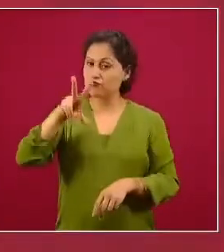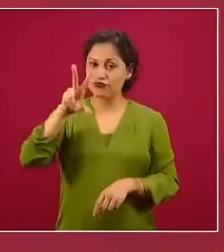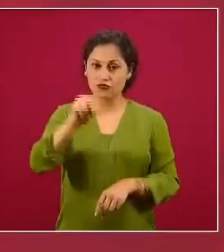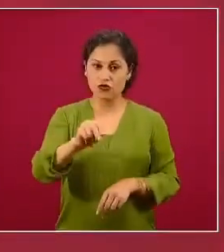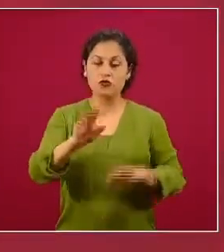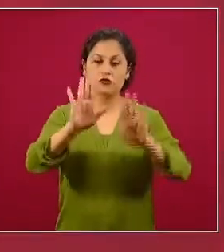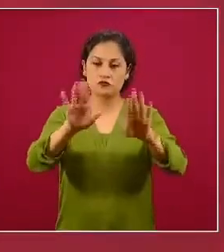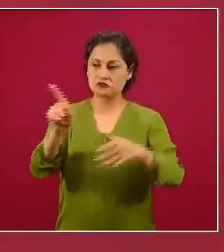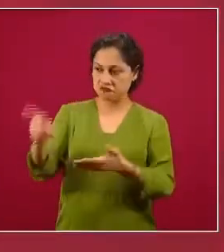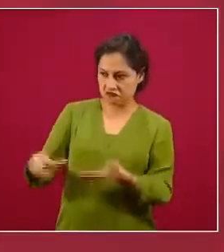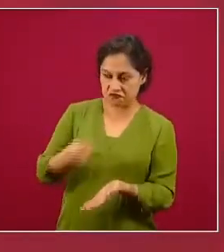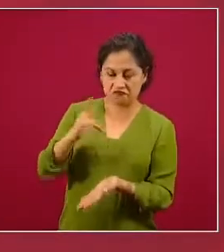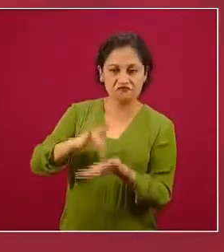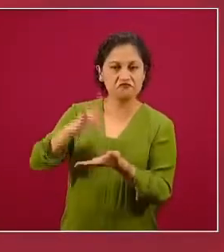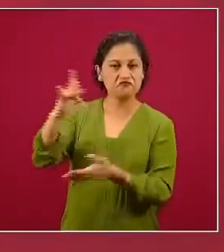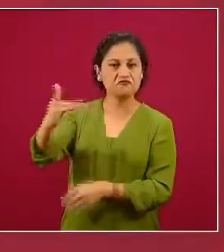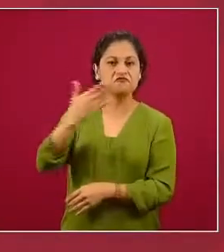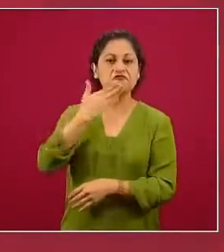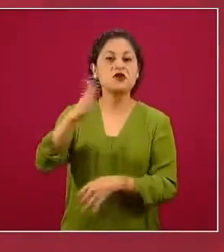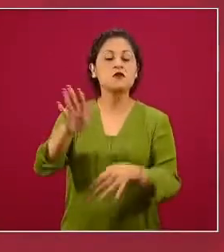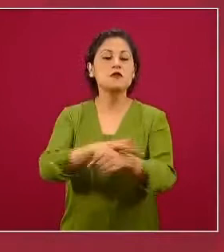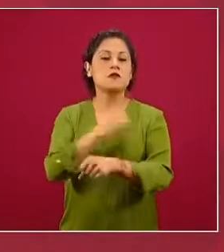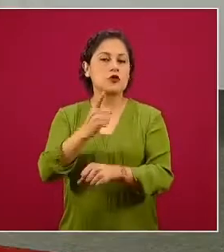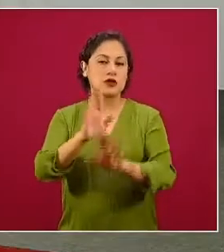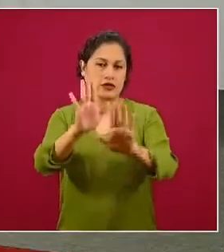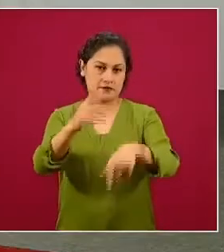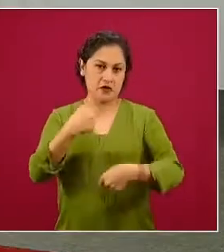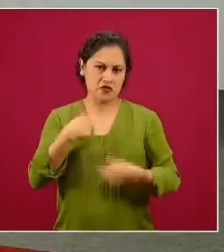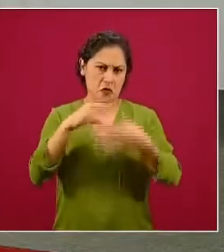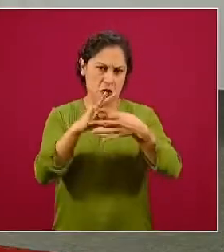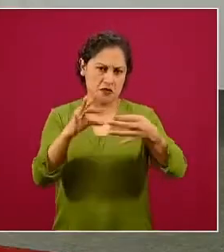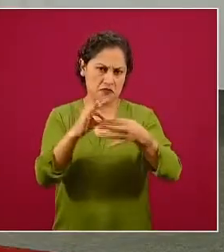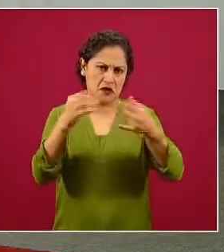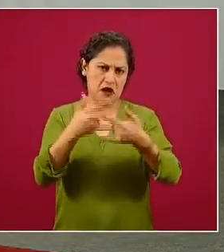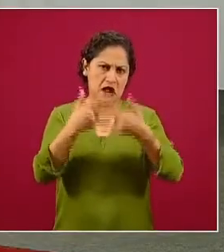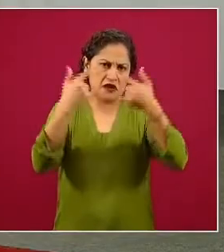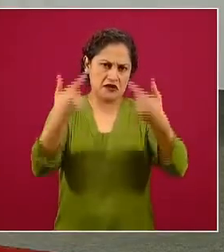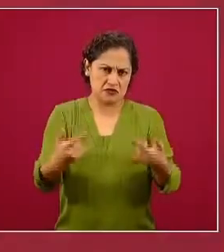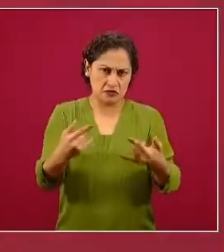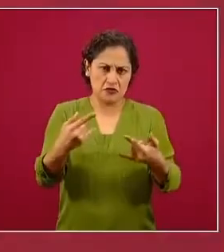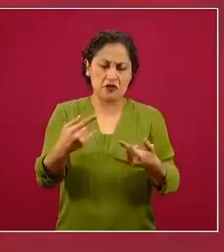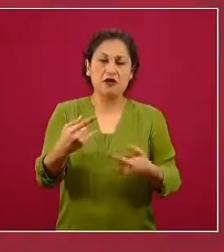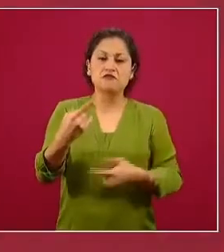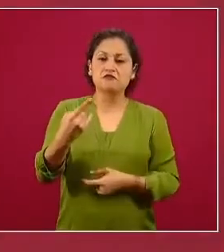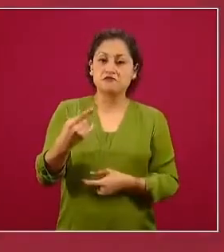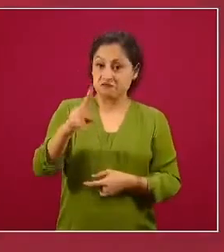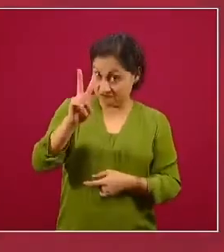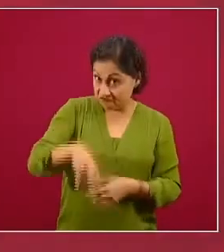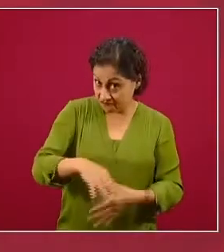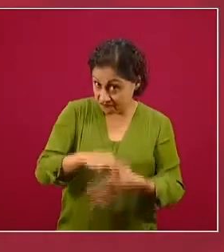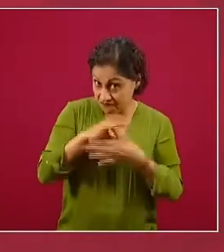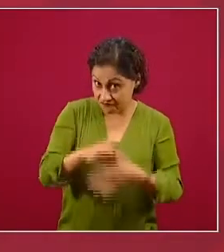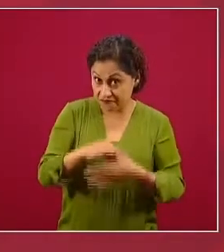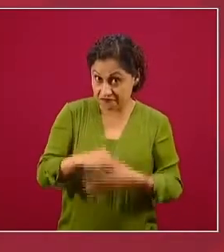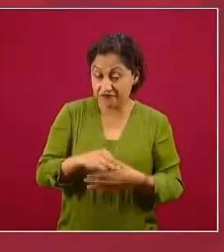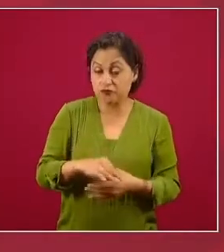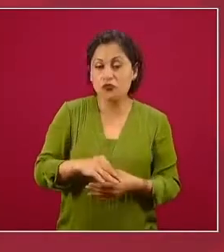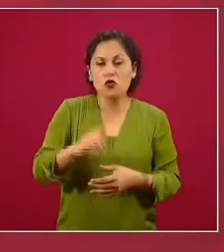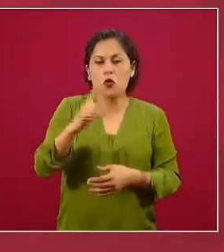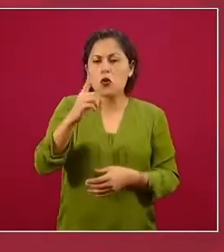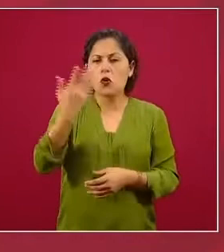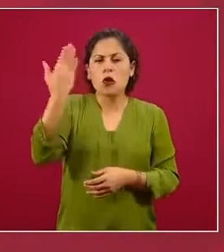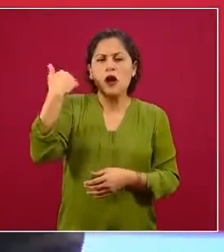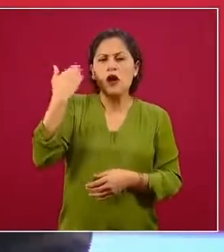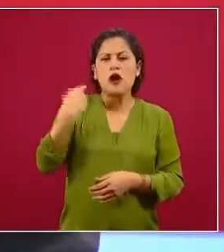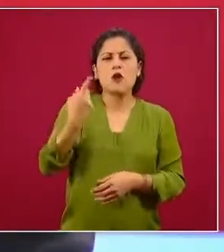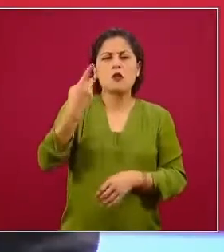lo largo de estas semanas, es una historia real, obviamente no voy a identificar a los protagonistas, de una entidad federativa nos hablaron muy